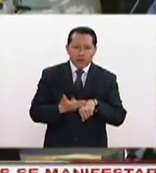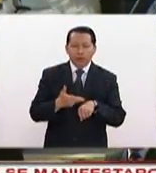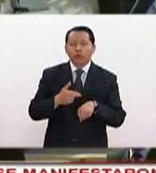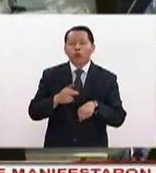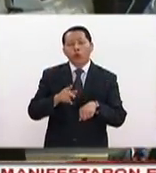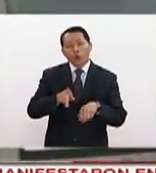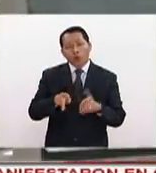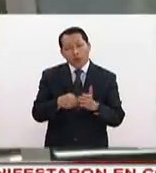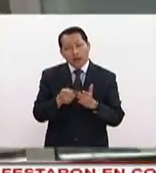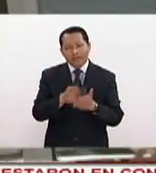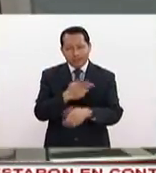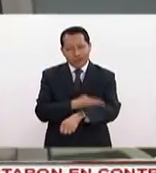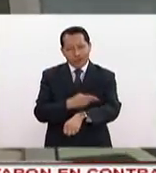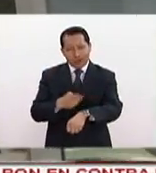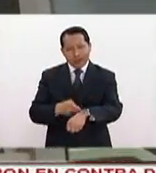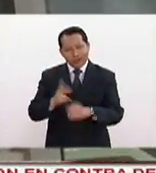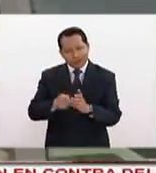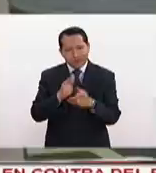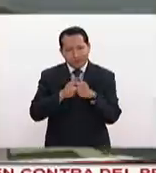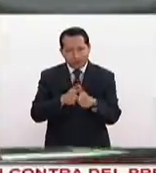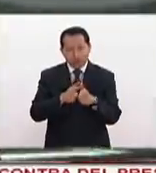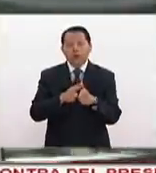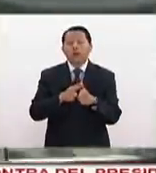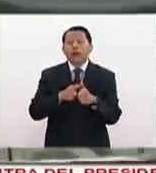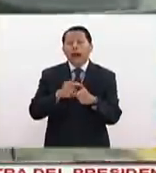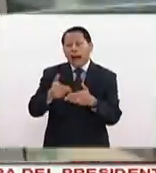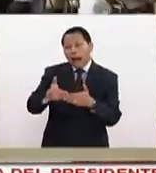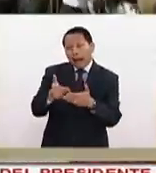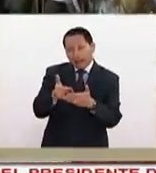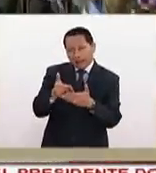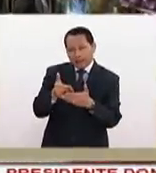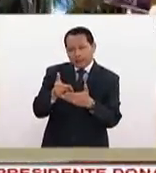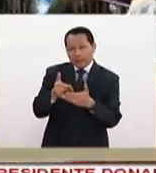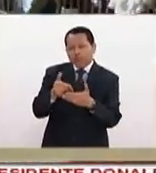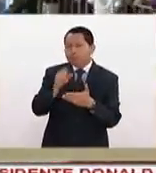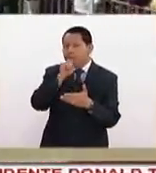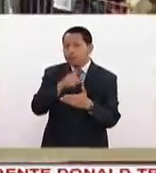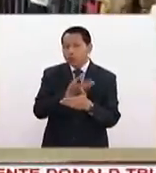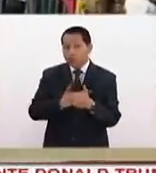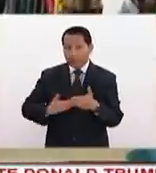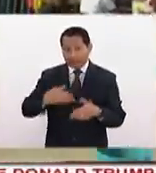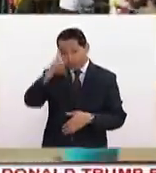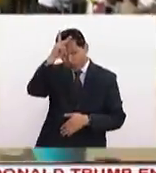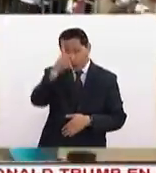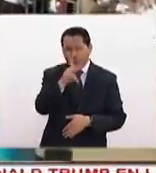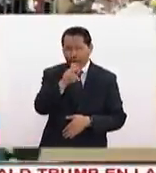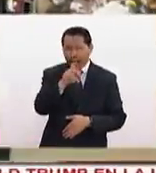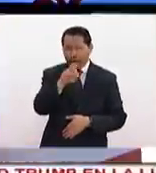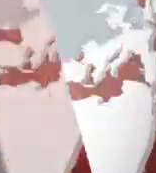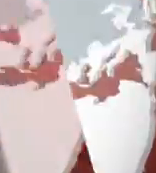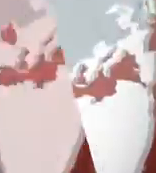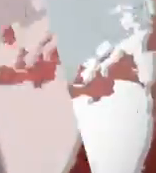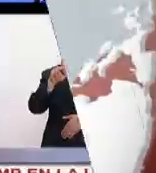de la honestidad. Antes de regresar a Roma, el Papa se reunió con el presidente de Perú, Pedro Pablo Kuczynski.